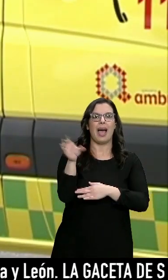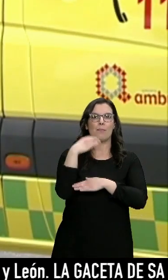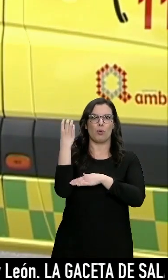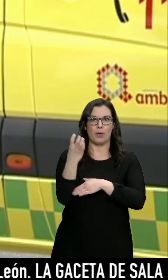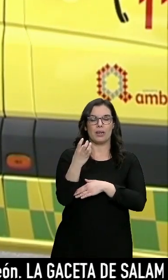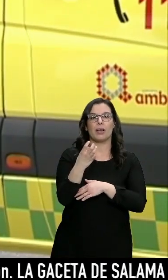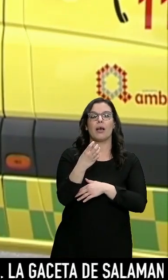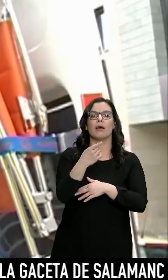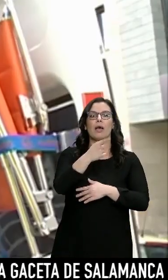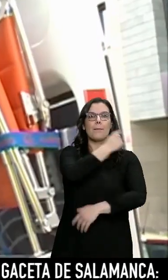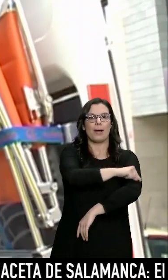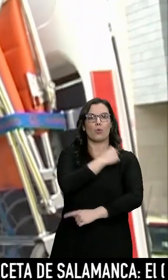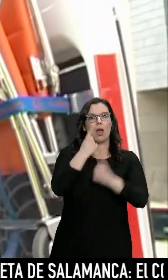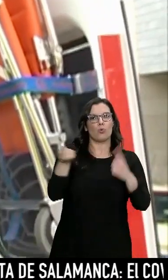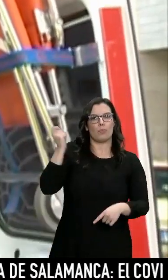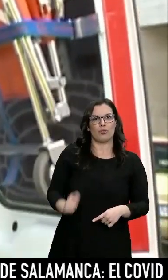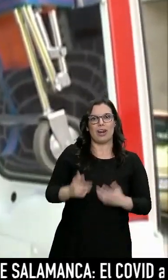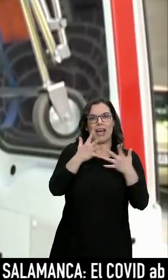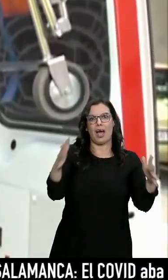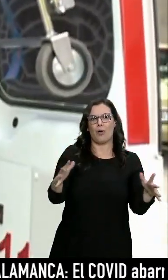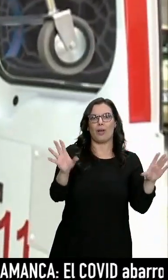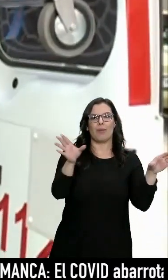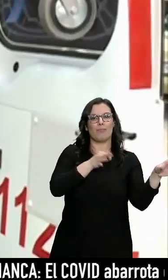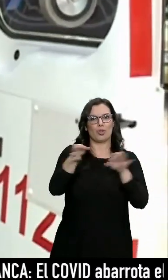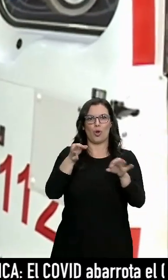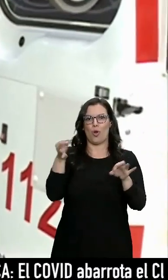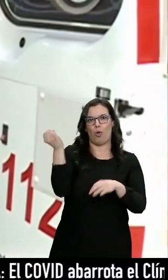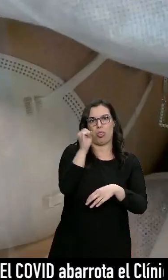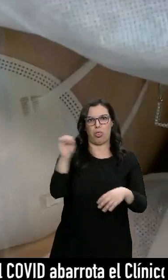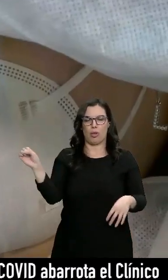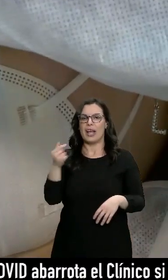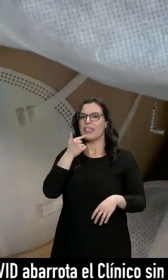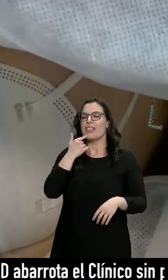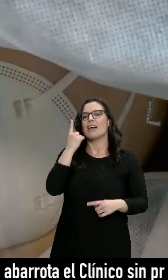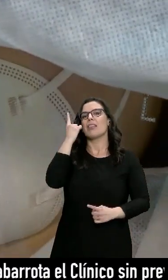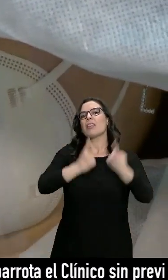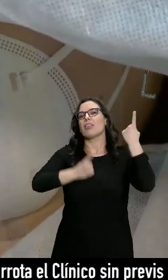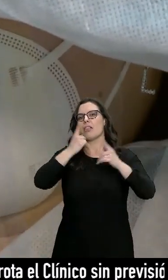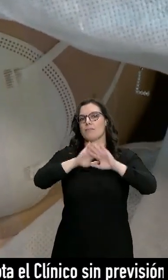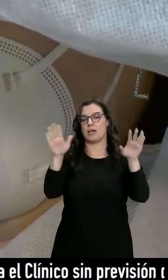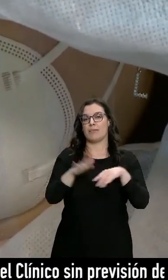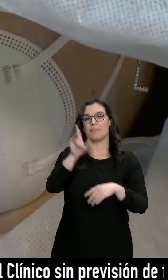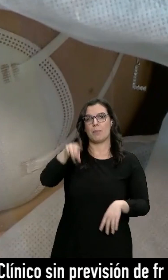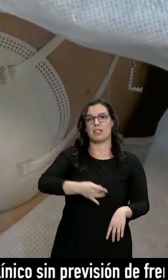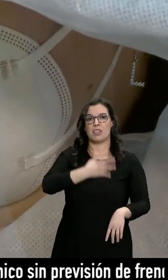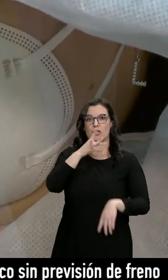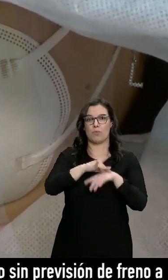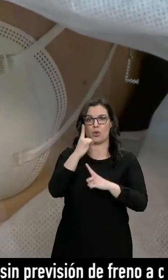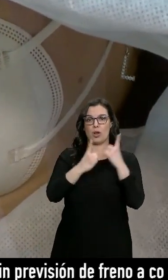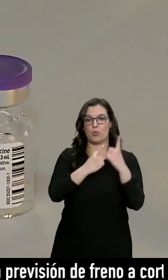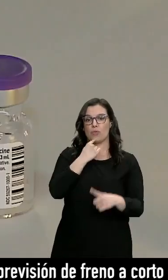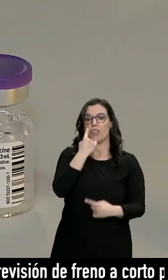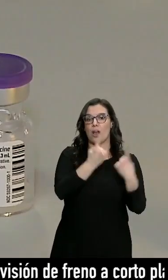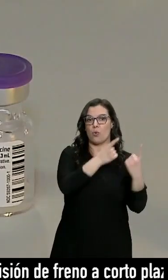no están en primera línea. La Junta, por su parte, habla de incidencias puntuales. Además, varios sindicatos médicos han denunciado que algunos